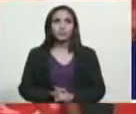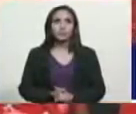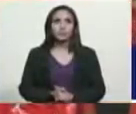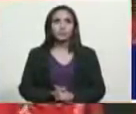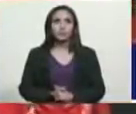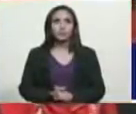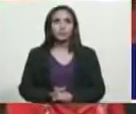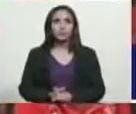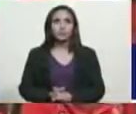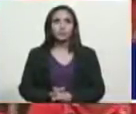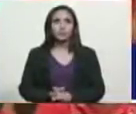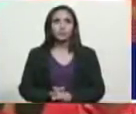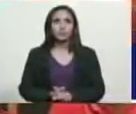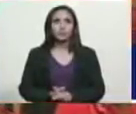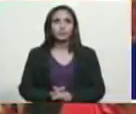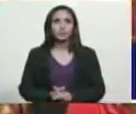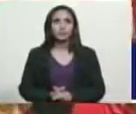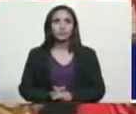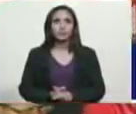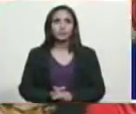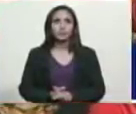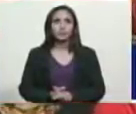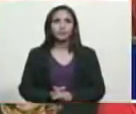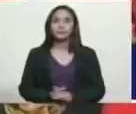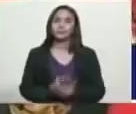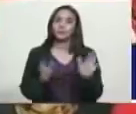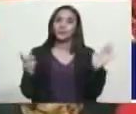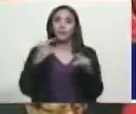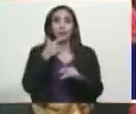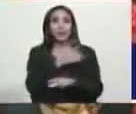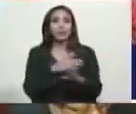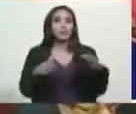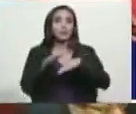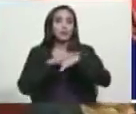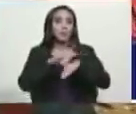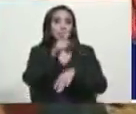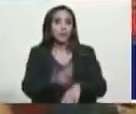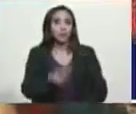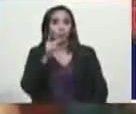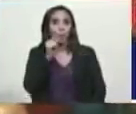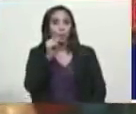Bueno, vamos a ver qué dice el ministro Márquez. ¿Es posible?